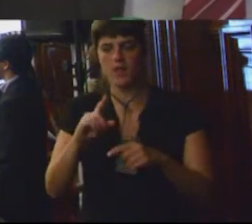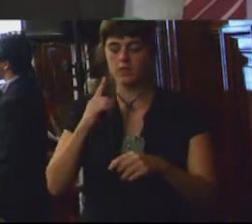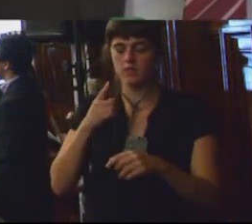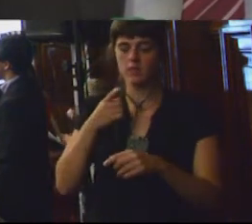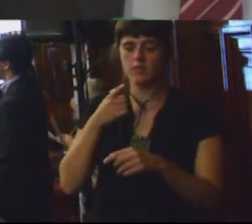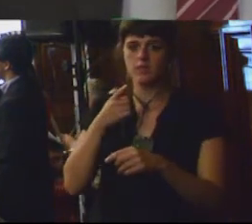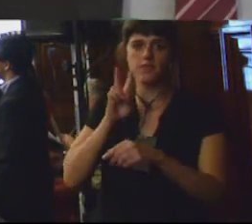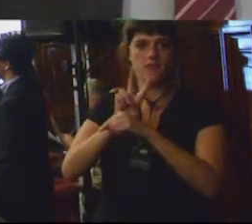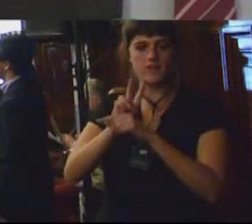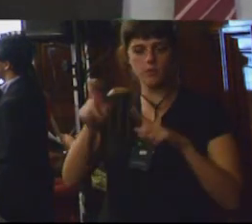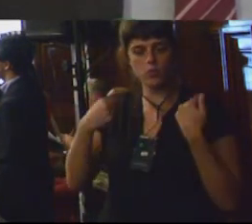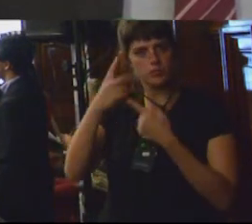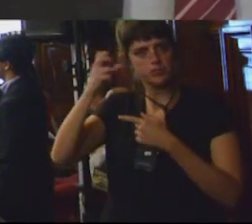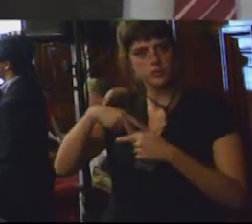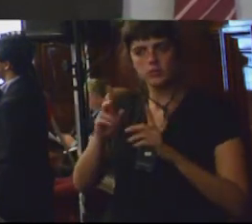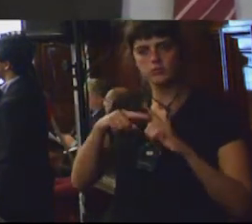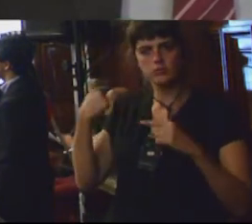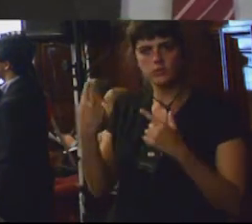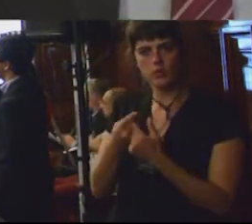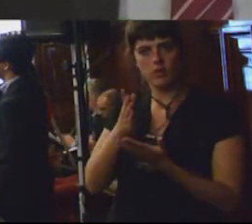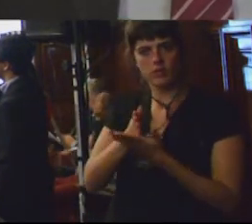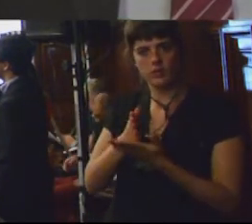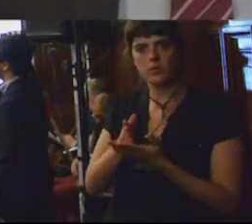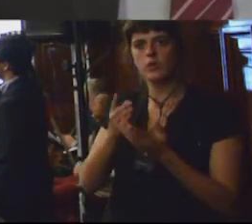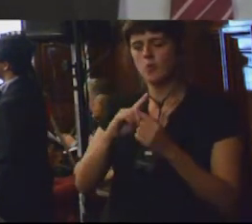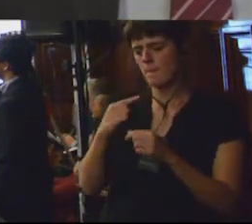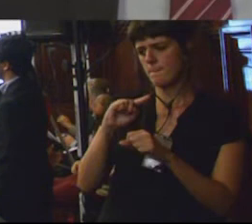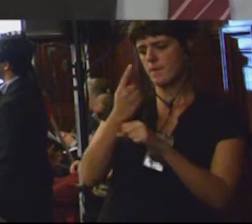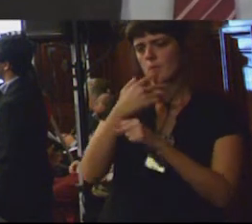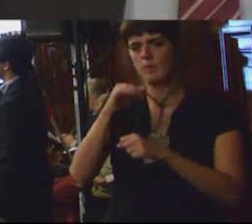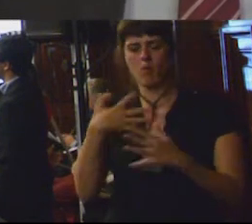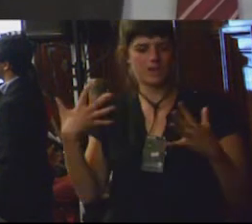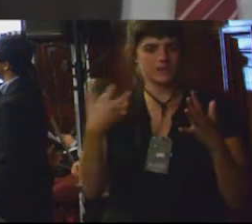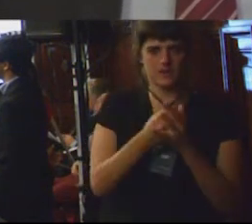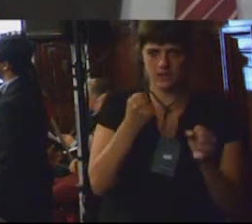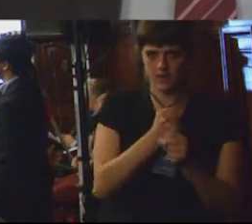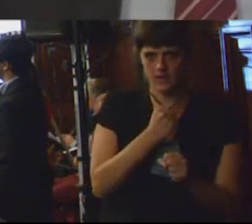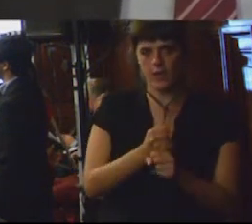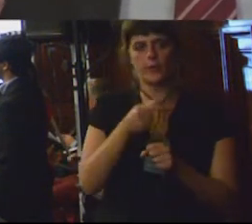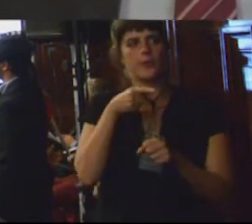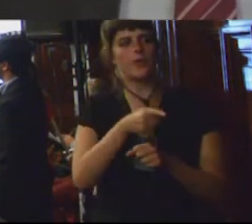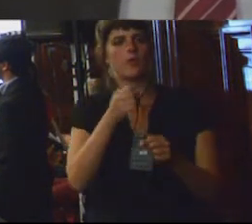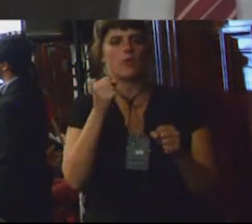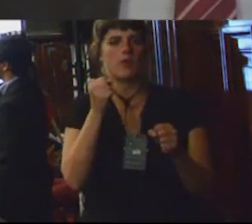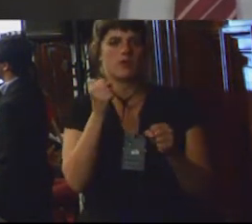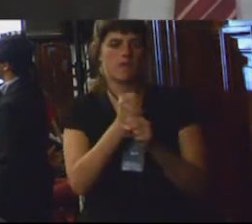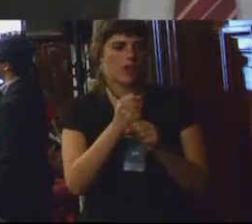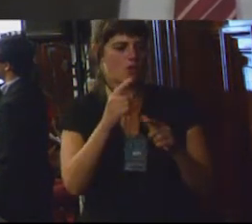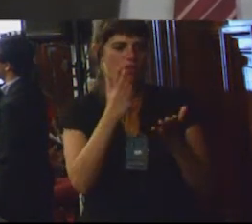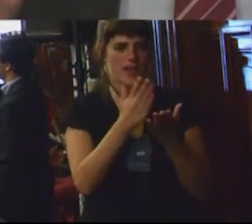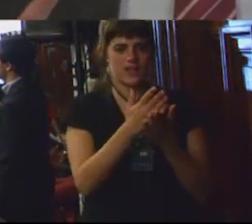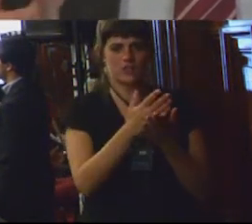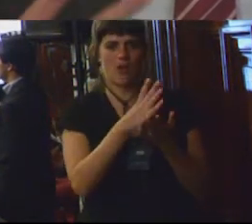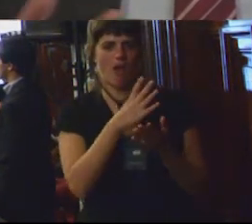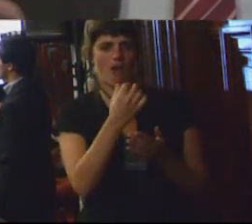somos los primeros en llegar cuando los trabajadores se accidentan, cuando los trabajadores tienen sus derechos desprotegidos,